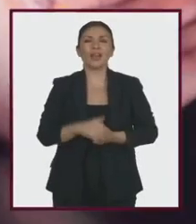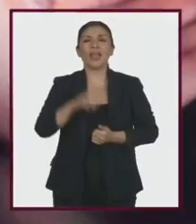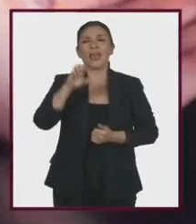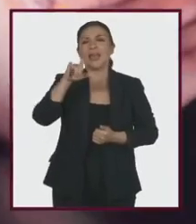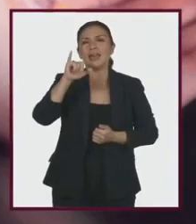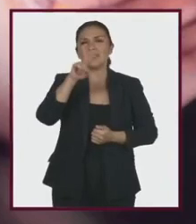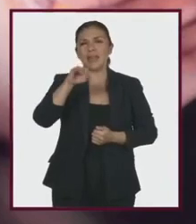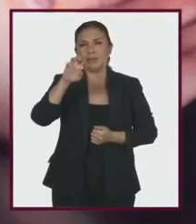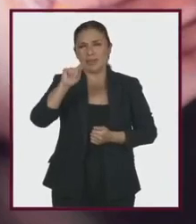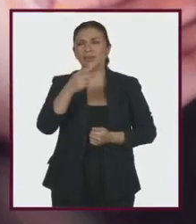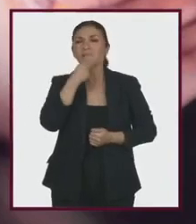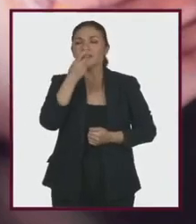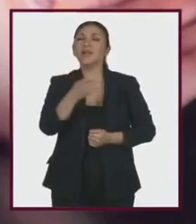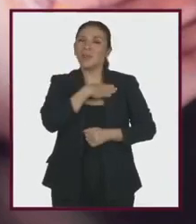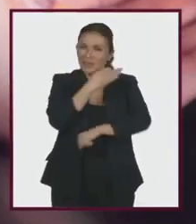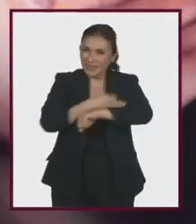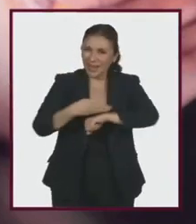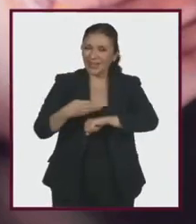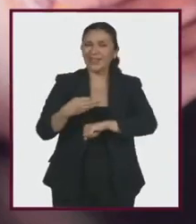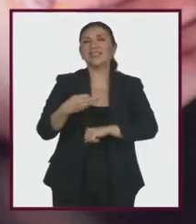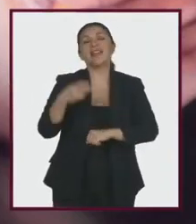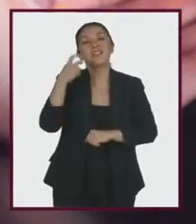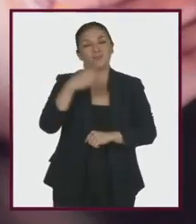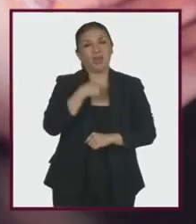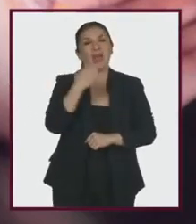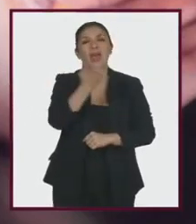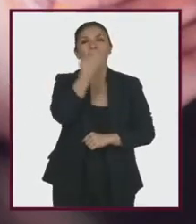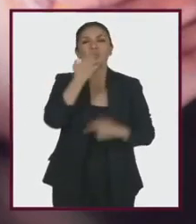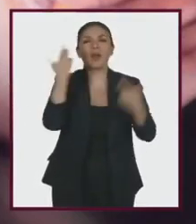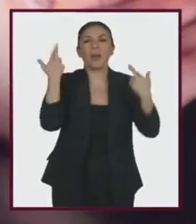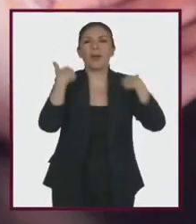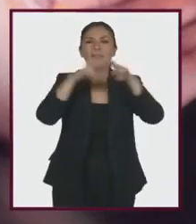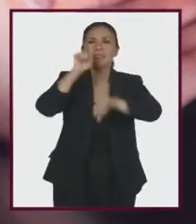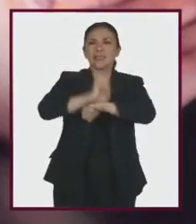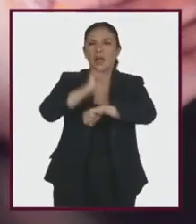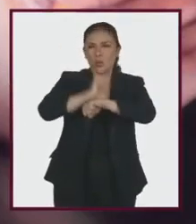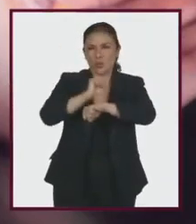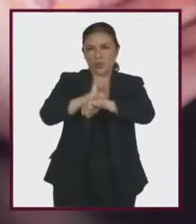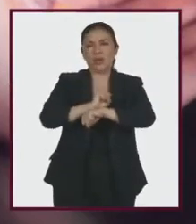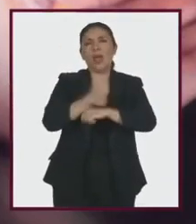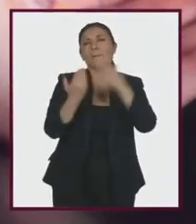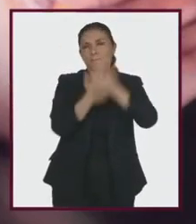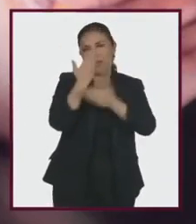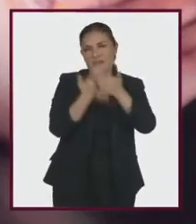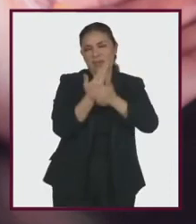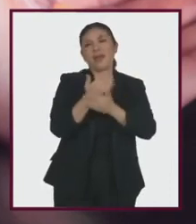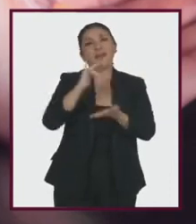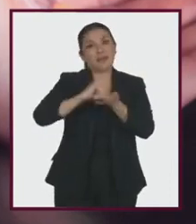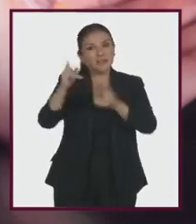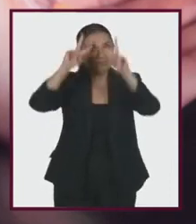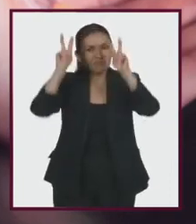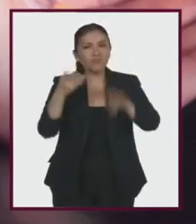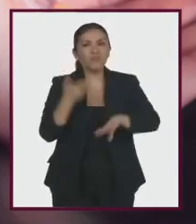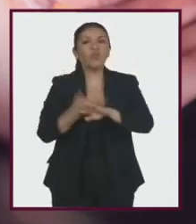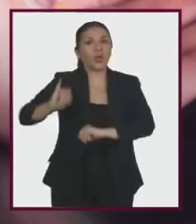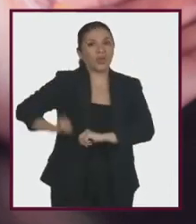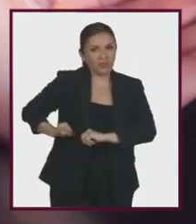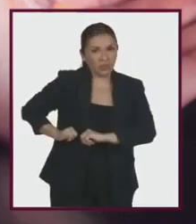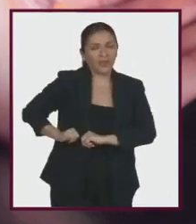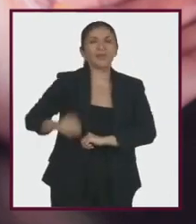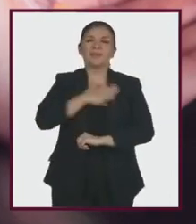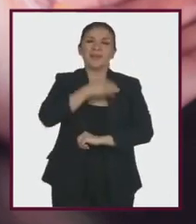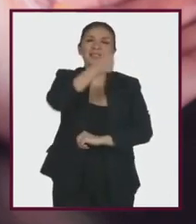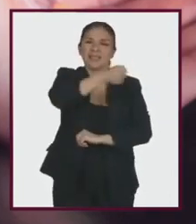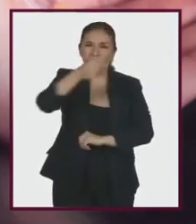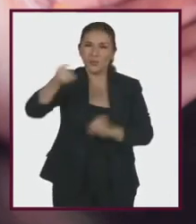excelente tema. Buenas tardes, Escuela Secundaria, profesor Manuel de los Ríos Cárdenas, turno matutino. Gracias por estos temas tan interesantes. Saludos